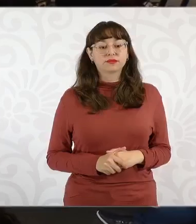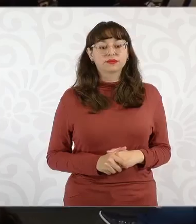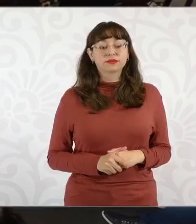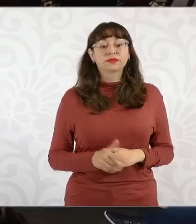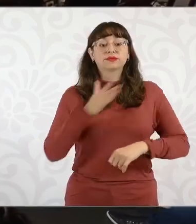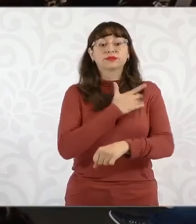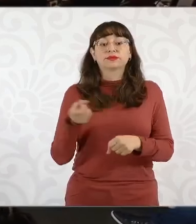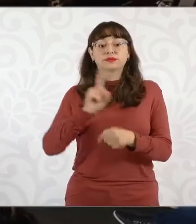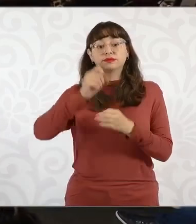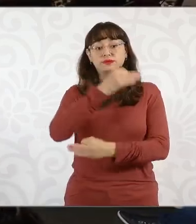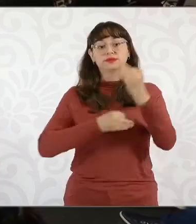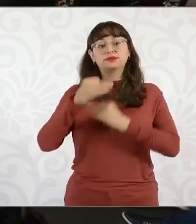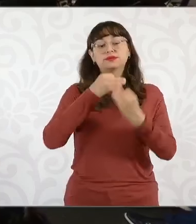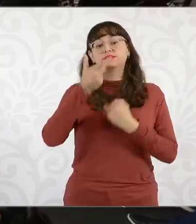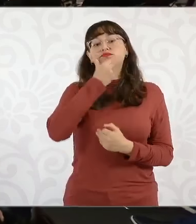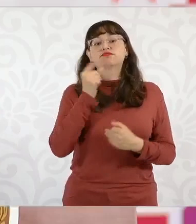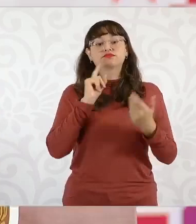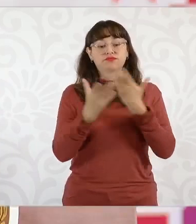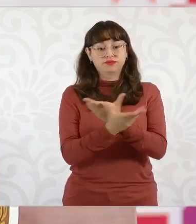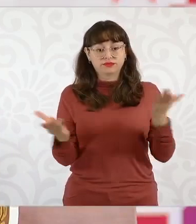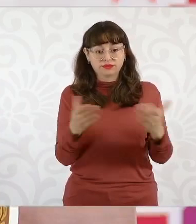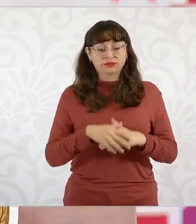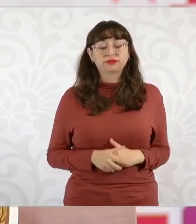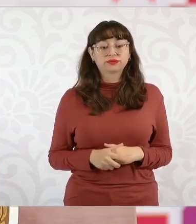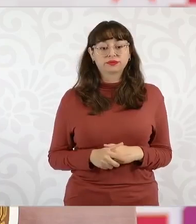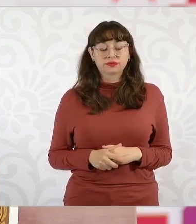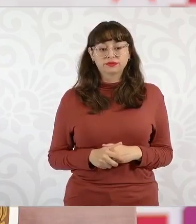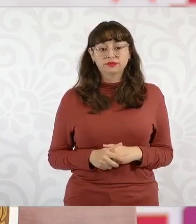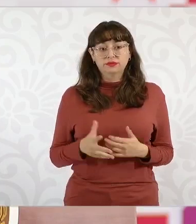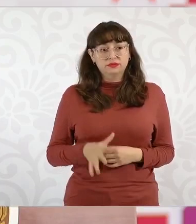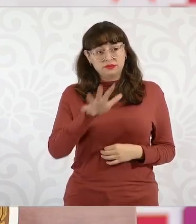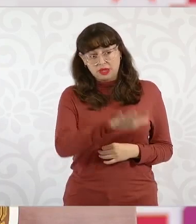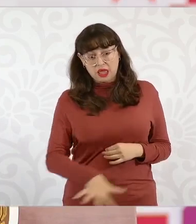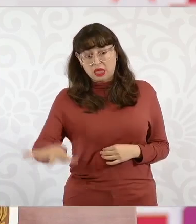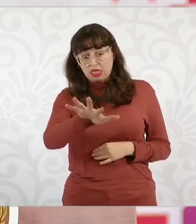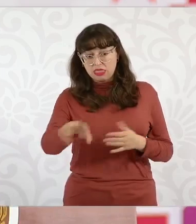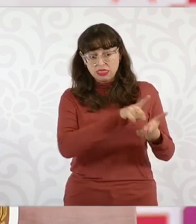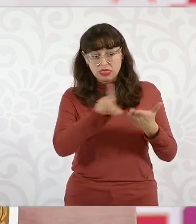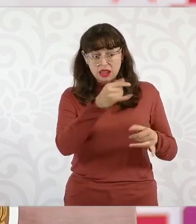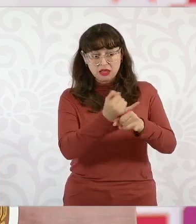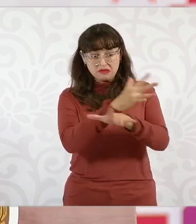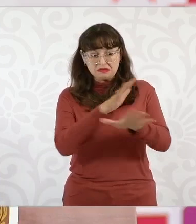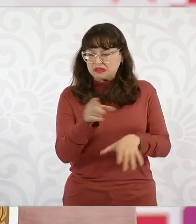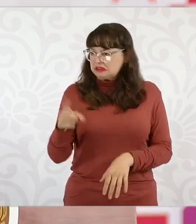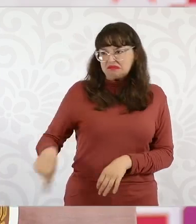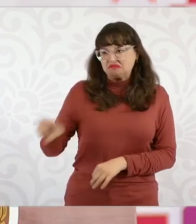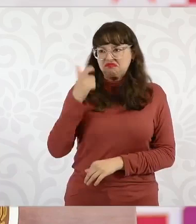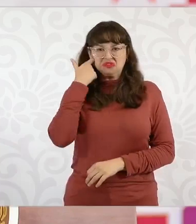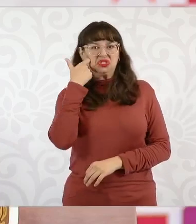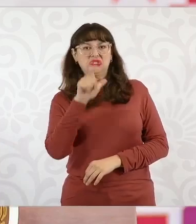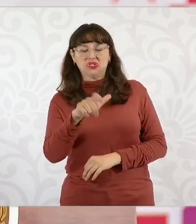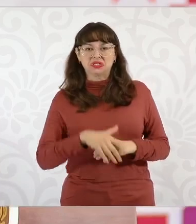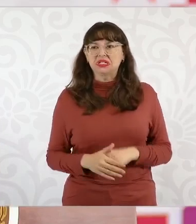Buenos días a todas y todos. Quienes con falsedad se oponen a que las audiencias ejerzan sus derechos continúan replicando la mentira de